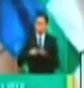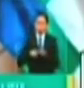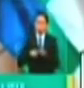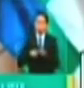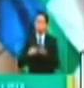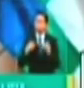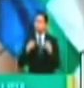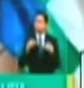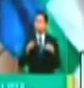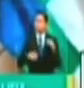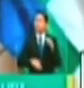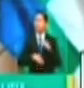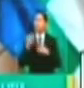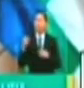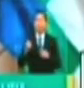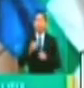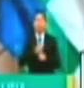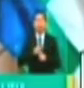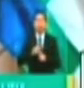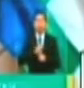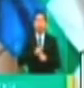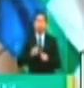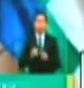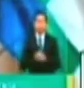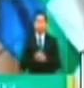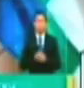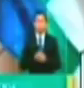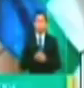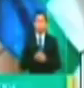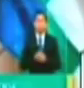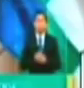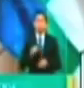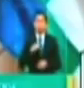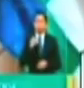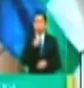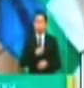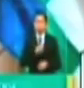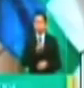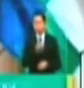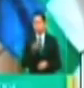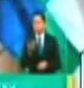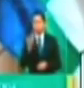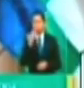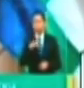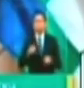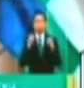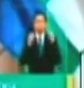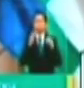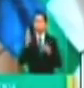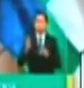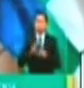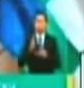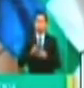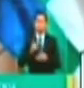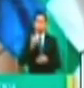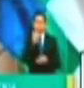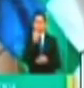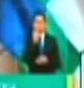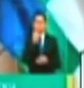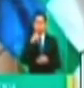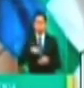exportación boliviana de muchos años. Nuestra soya tiene una calidad de exportación muy